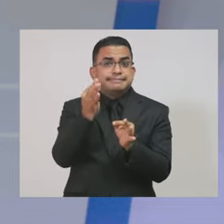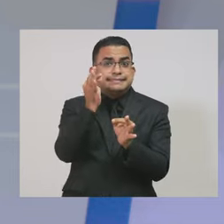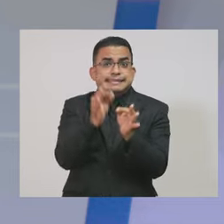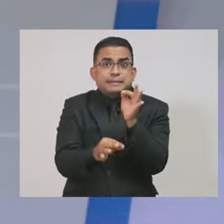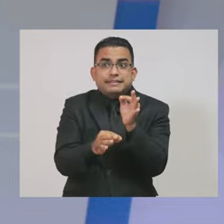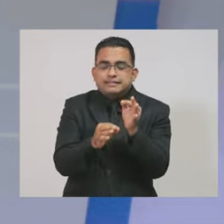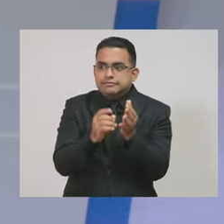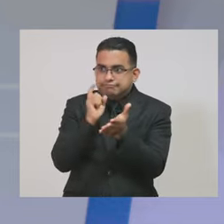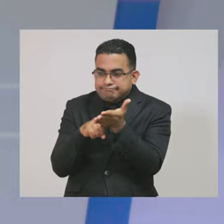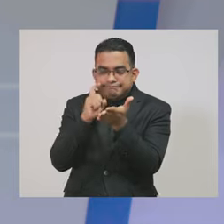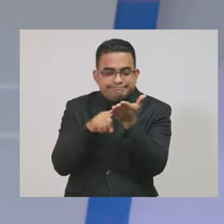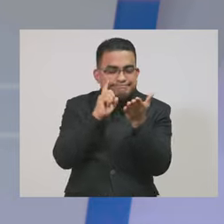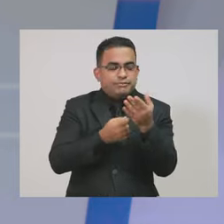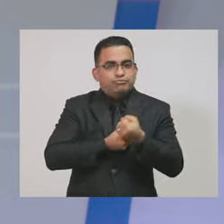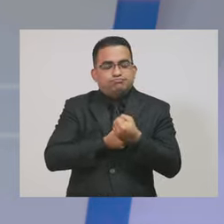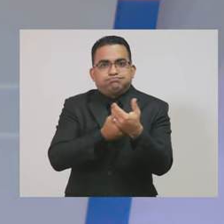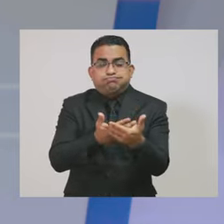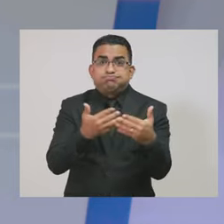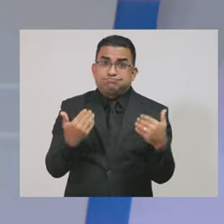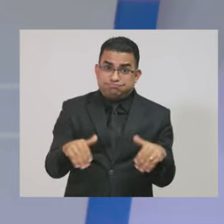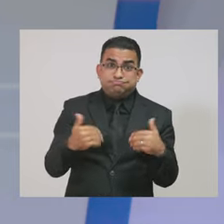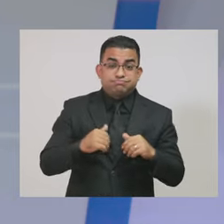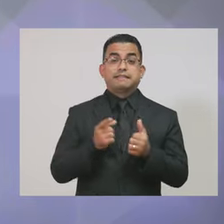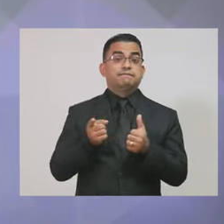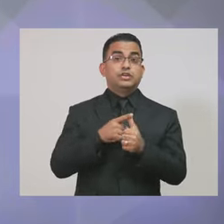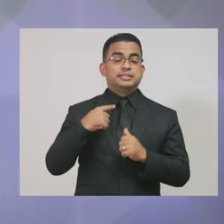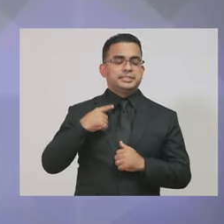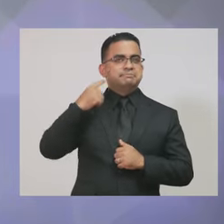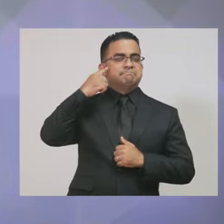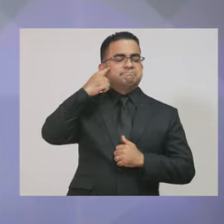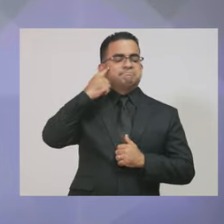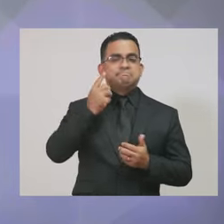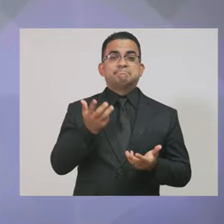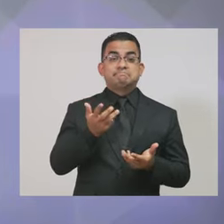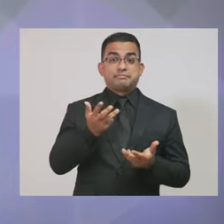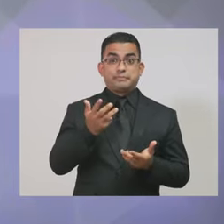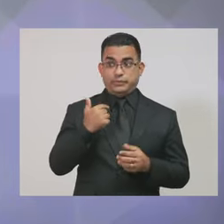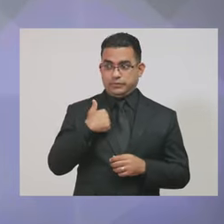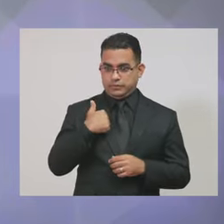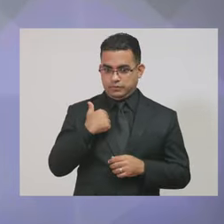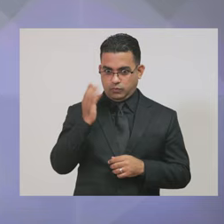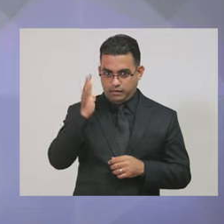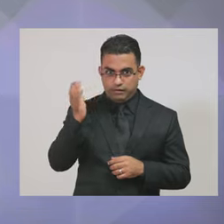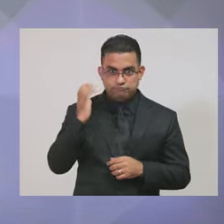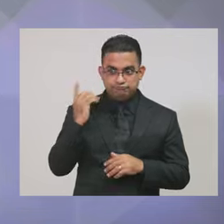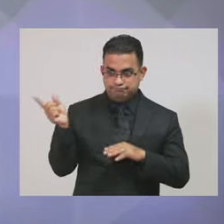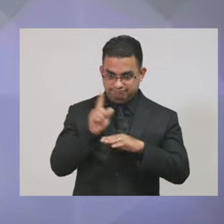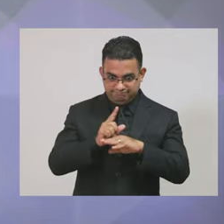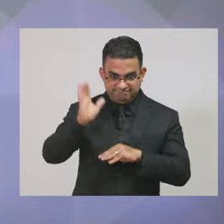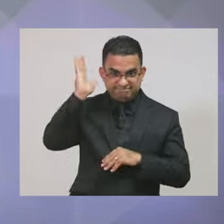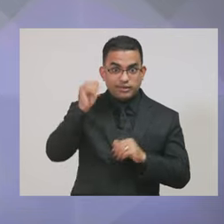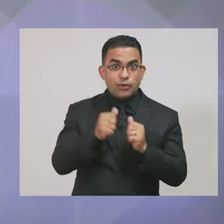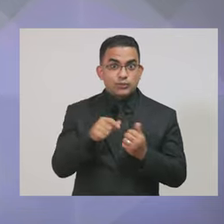que hasta en el más mínimo gesto esto se ha expresado lo primero que cruzó por mi mente al saber que tendría la oportunidad